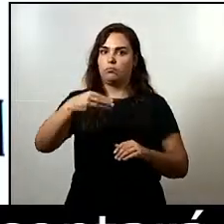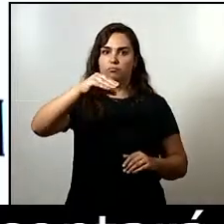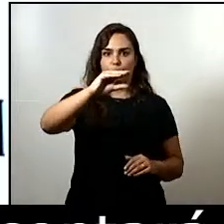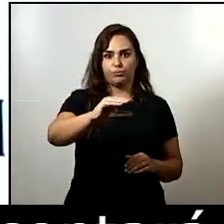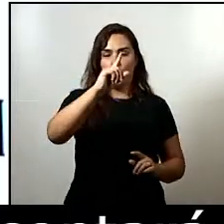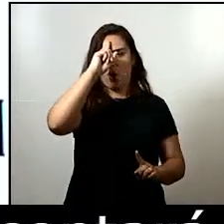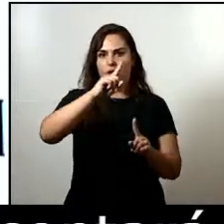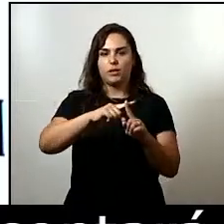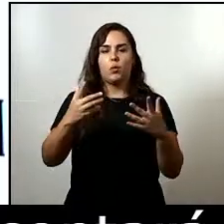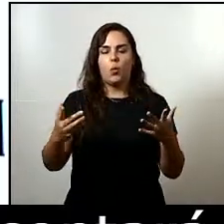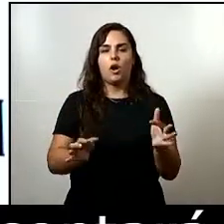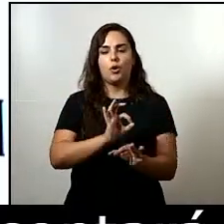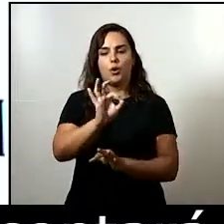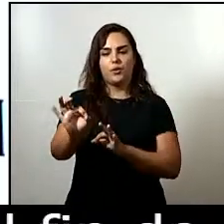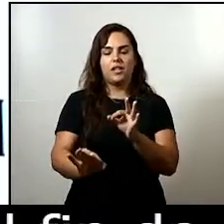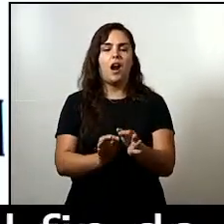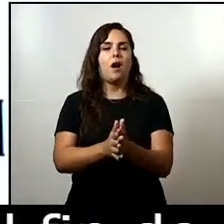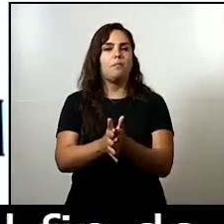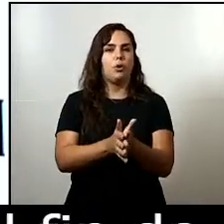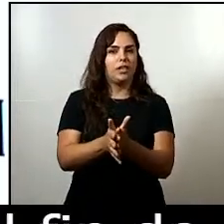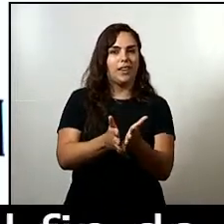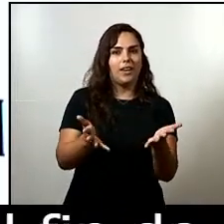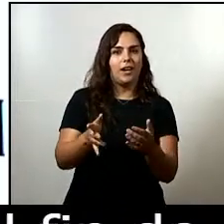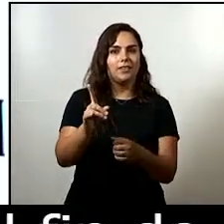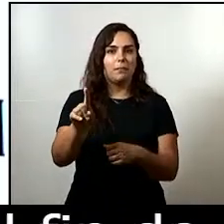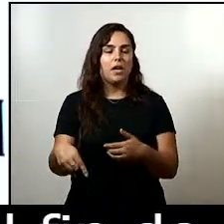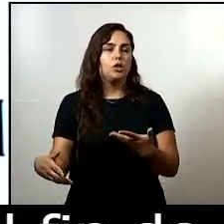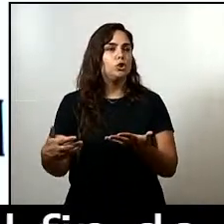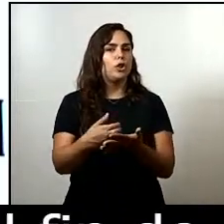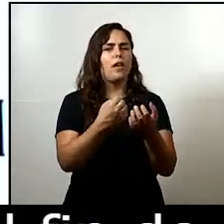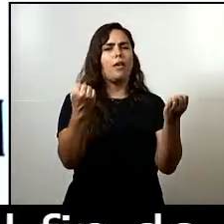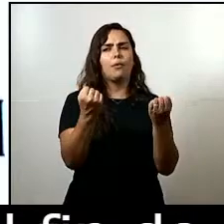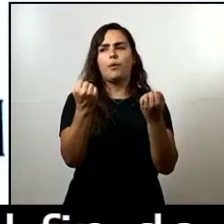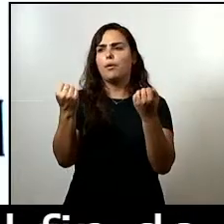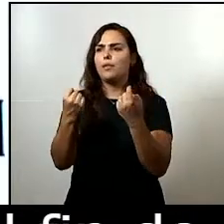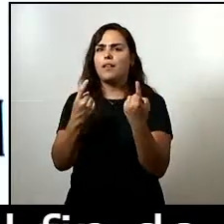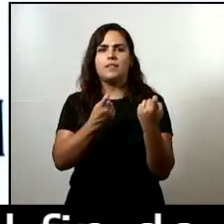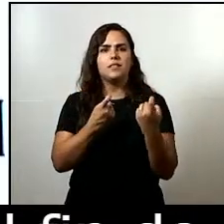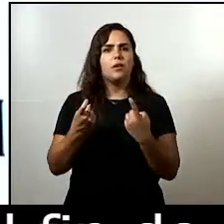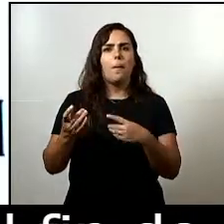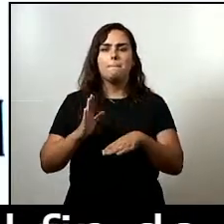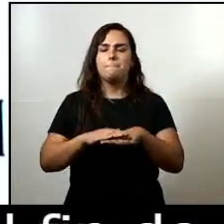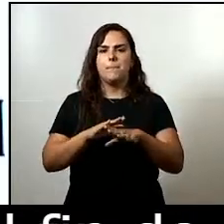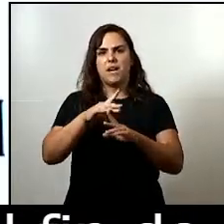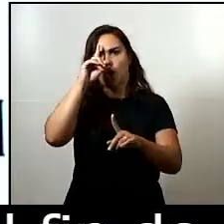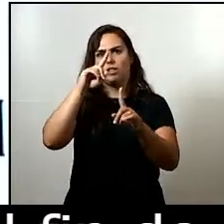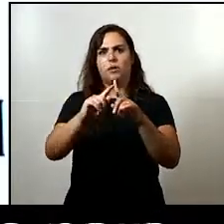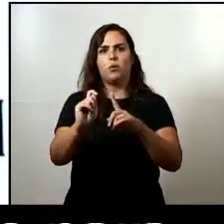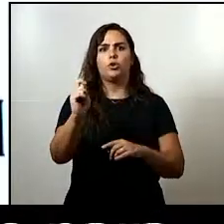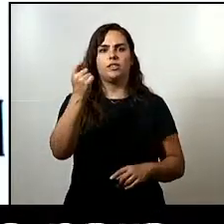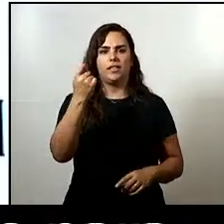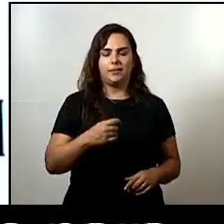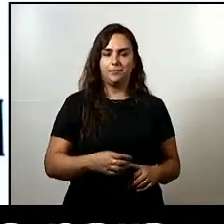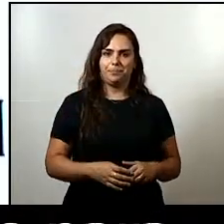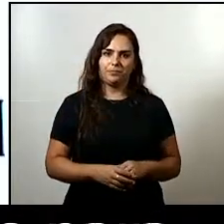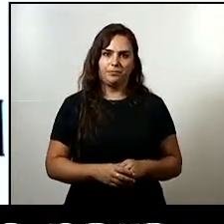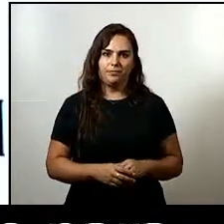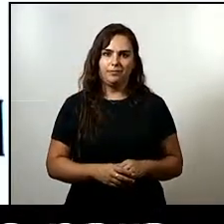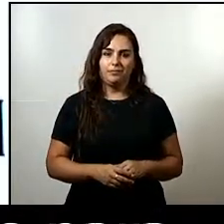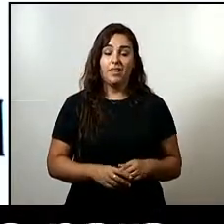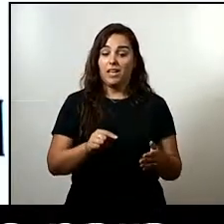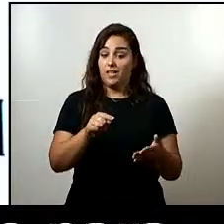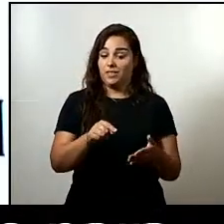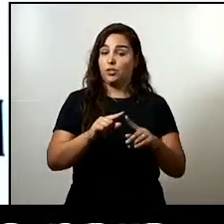fin de coordinar y potenciar todas aquellas acciones necesarias para lograr esta distinción. Esta firma